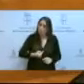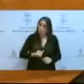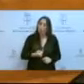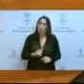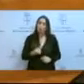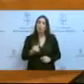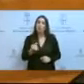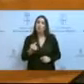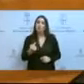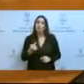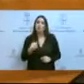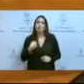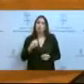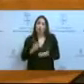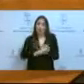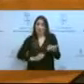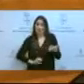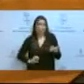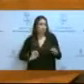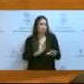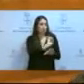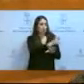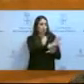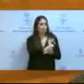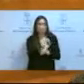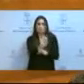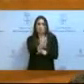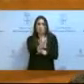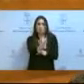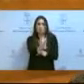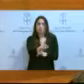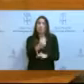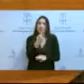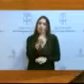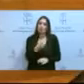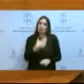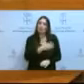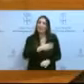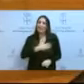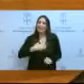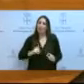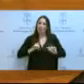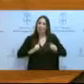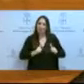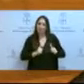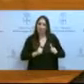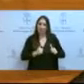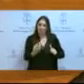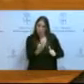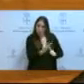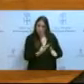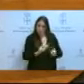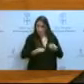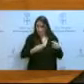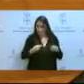escrito, carta en la que les decía que quería comenzar negociaciones con ustedes. Y también